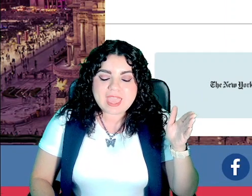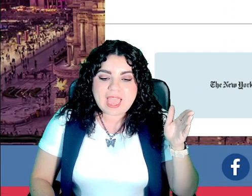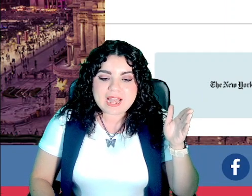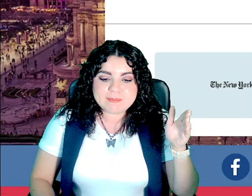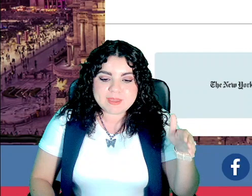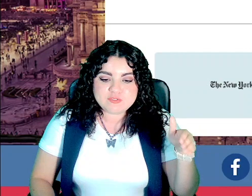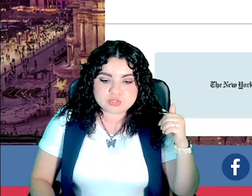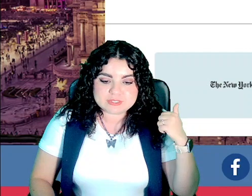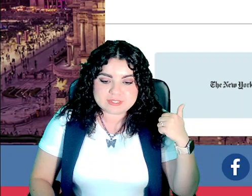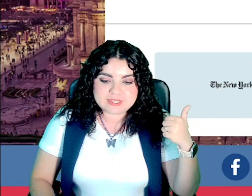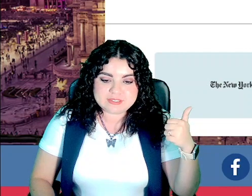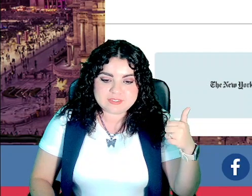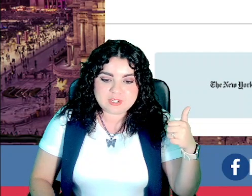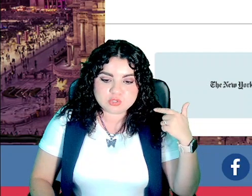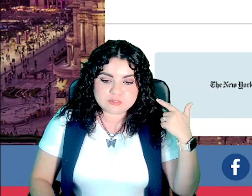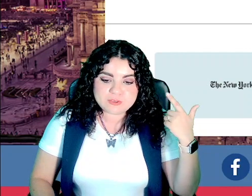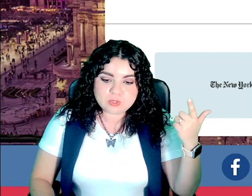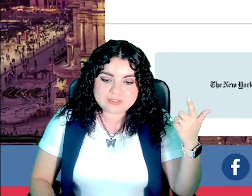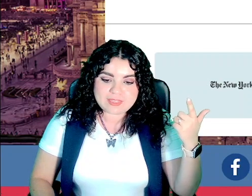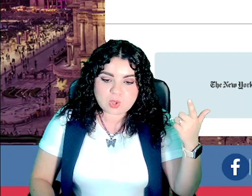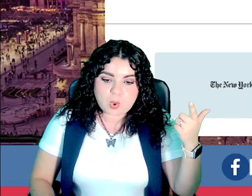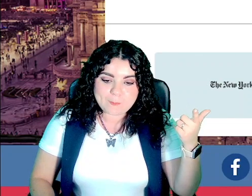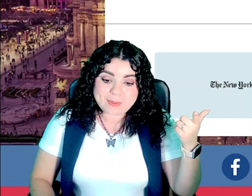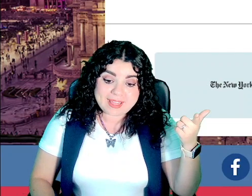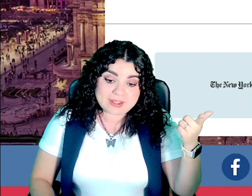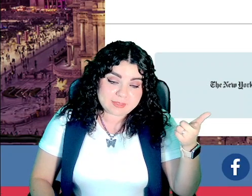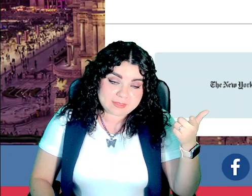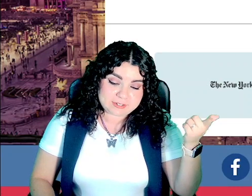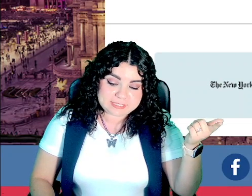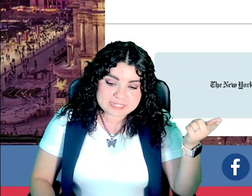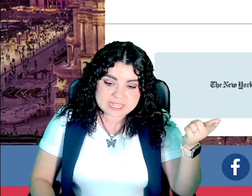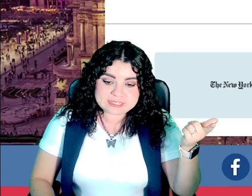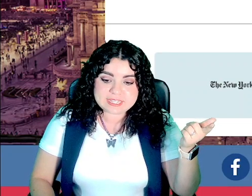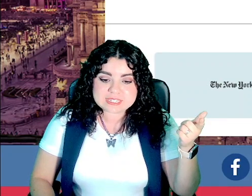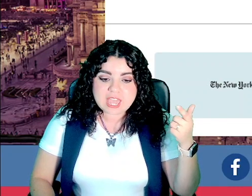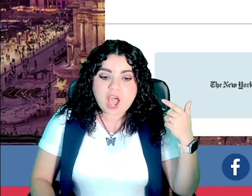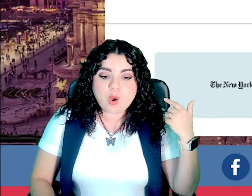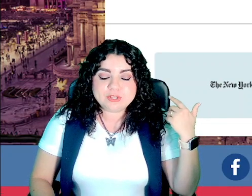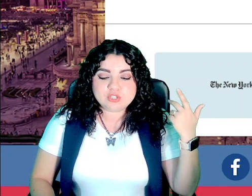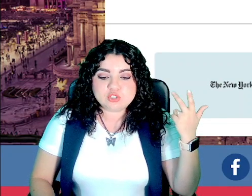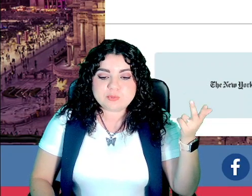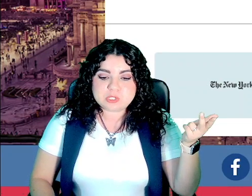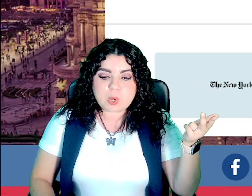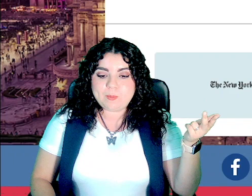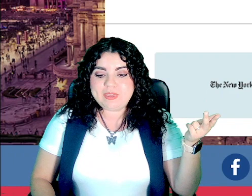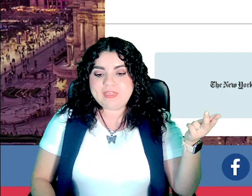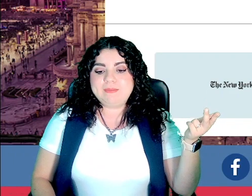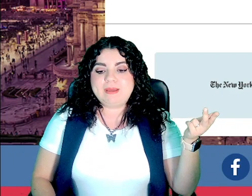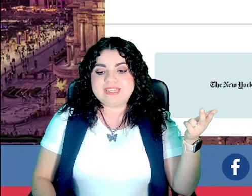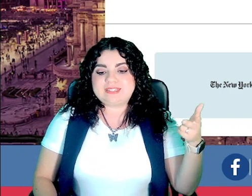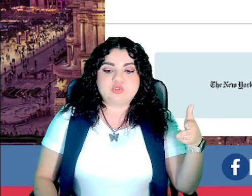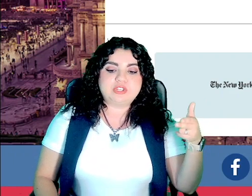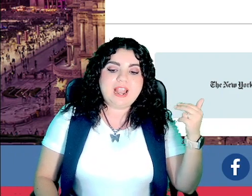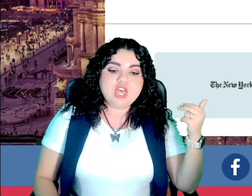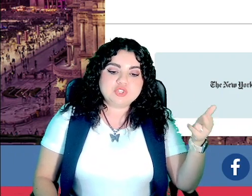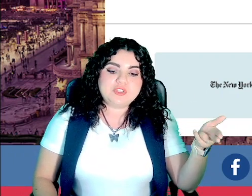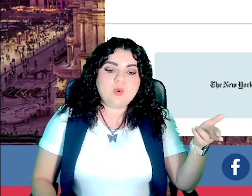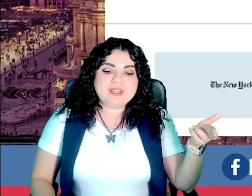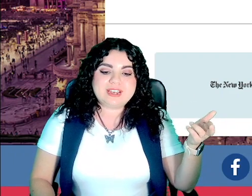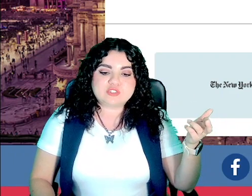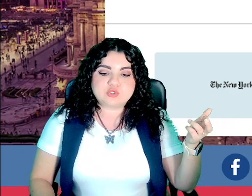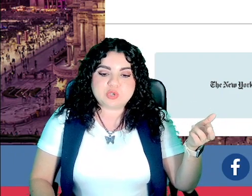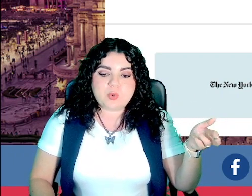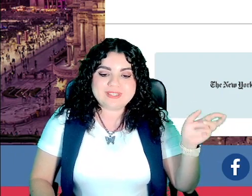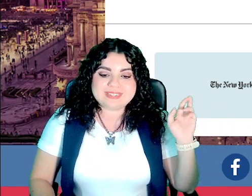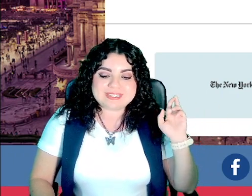de alimentos, escasez de trigo, dificultad de comprar fertilizantes, aumento en los precios de comida y malestar social. Son algunas